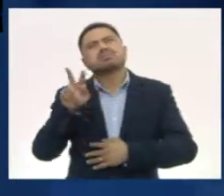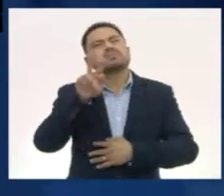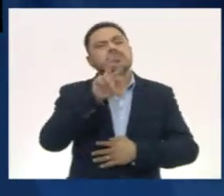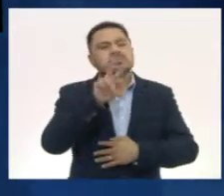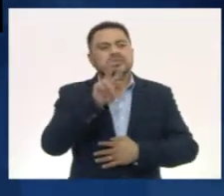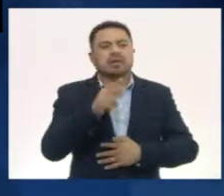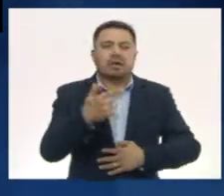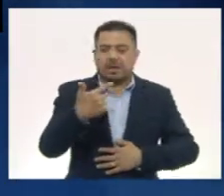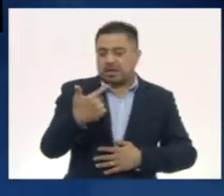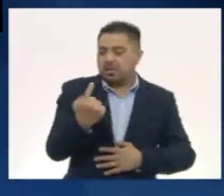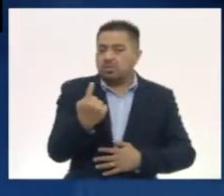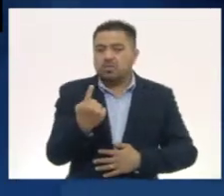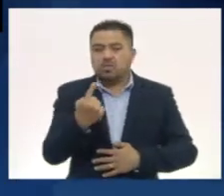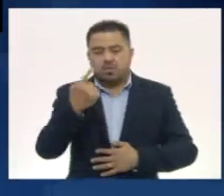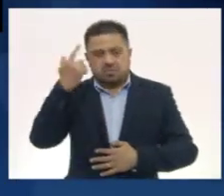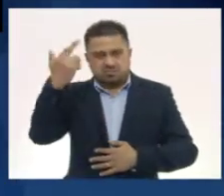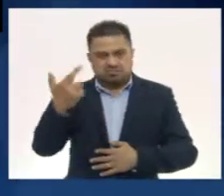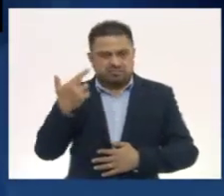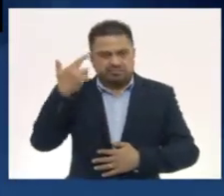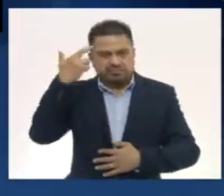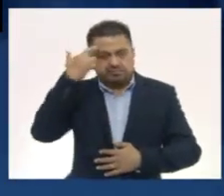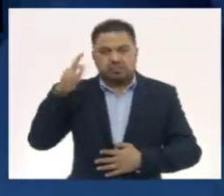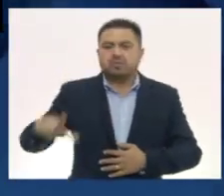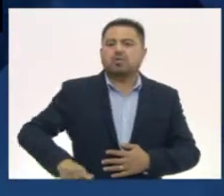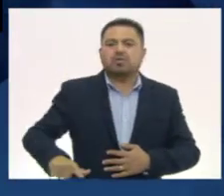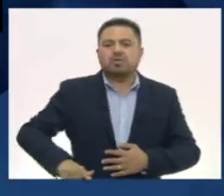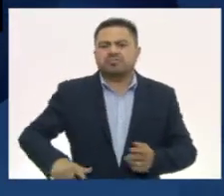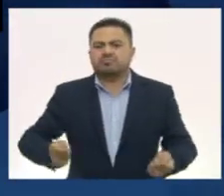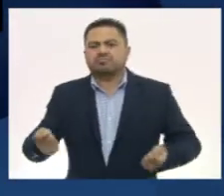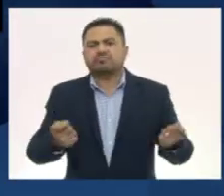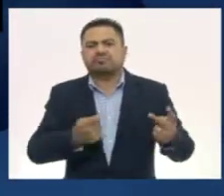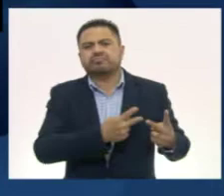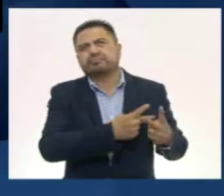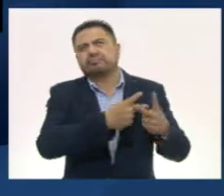G1 se coronó gobernante del cosmos.